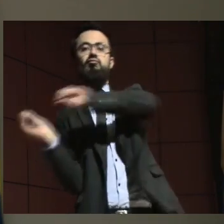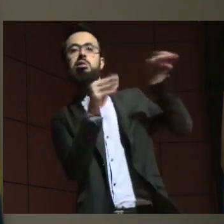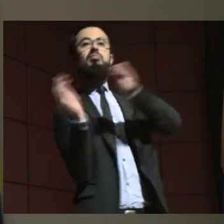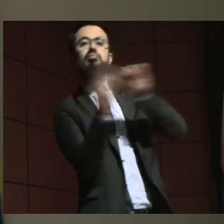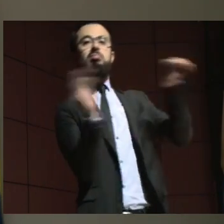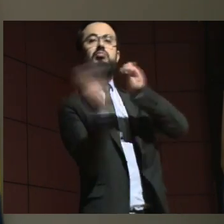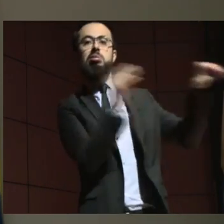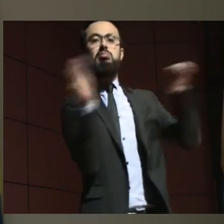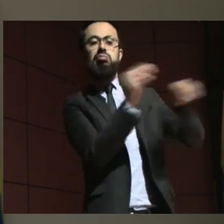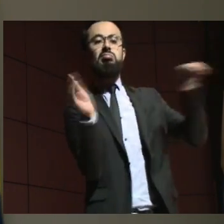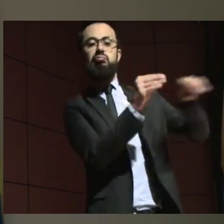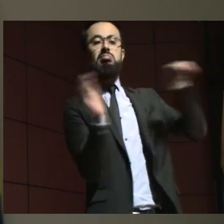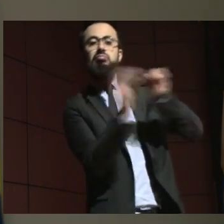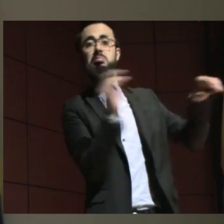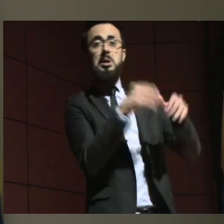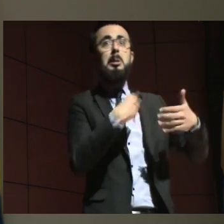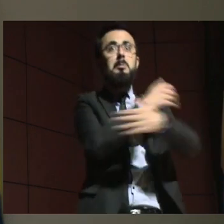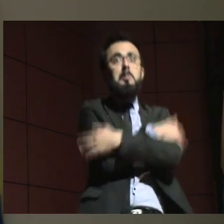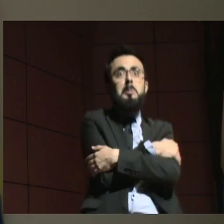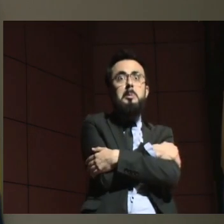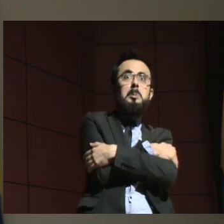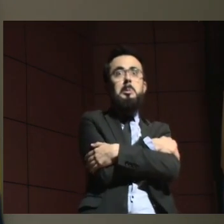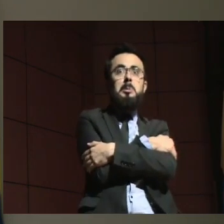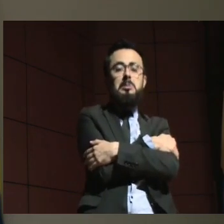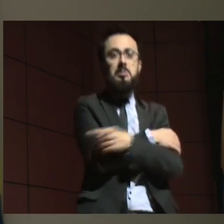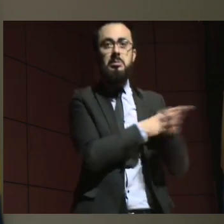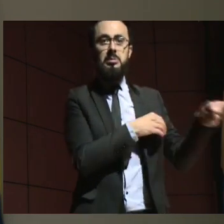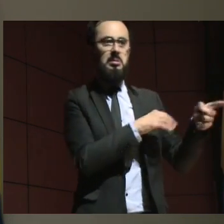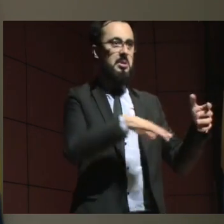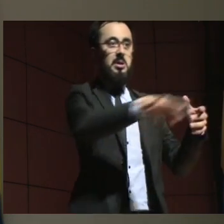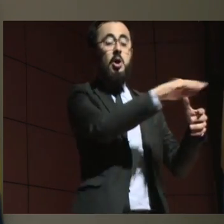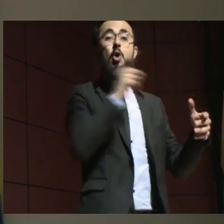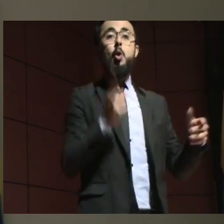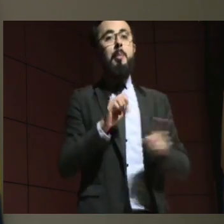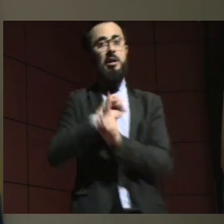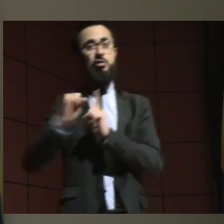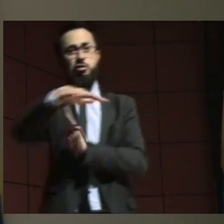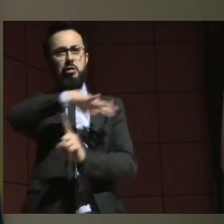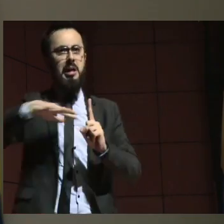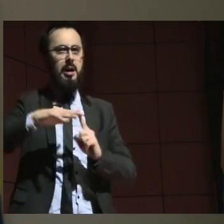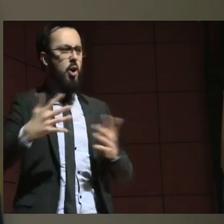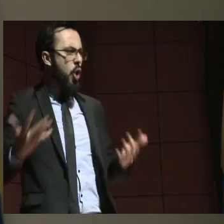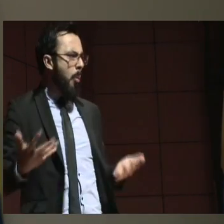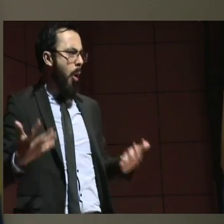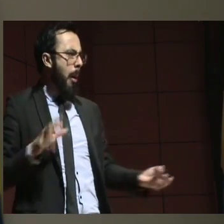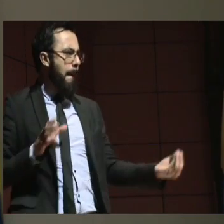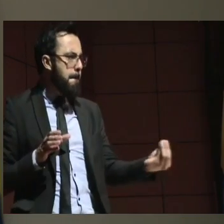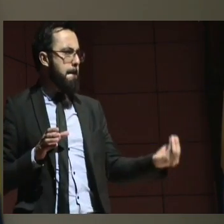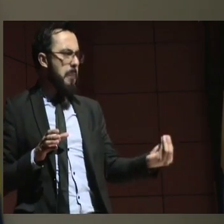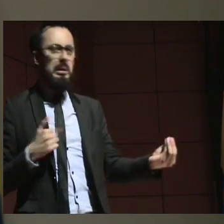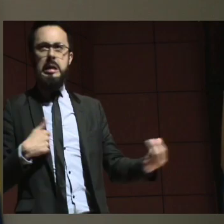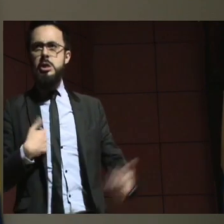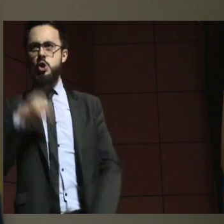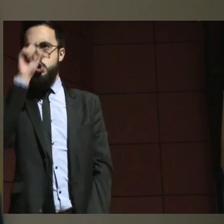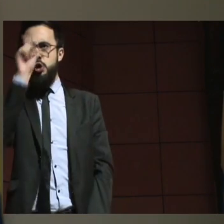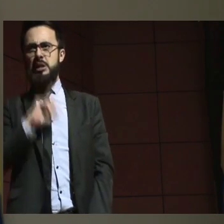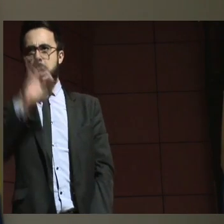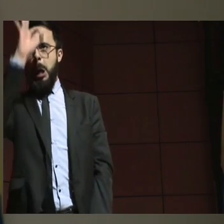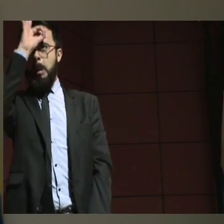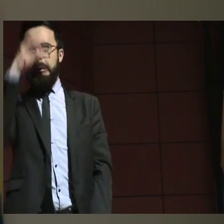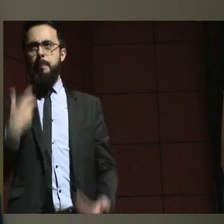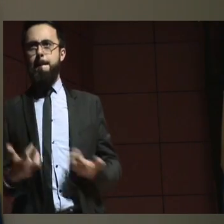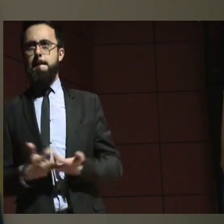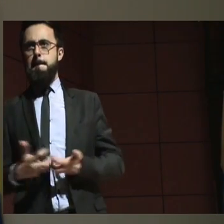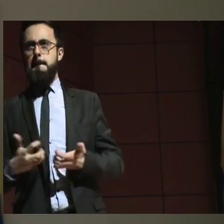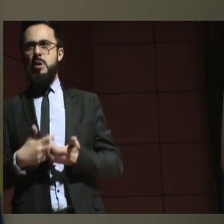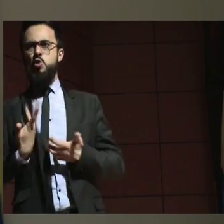instituciones excluyentes de personas con discapacidad, porque no somos capaces nosotros como sociedad de incluirlas para que participen en igualdad